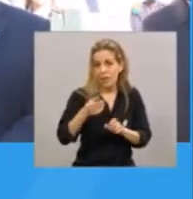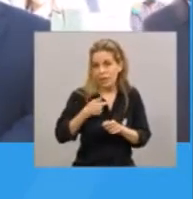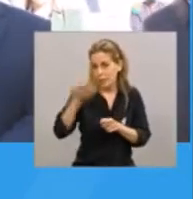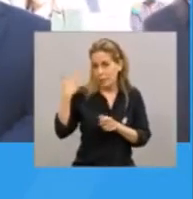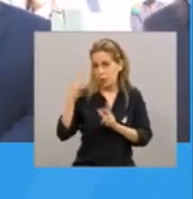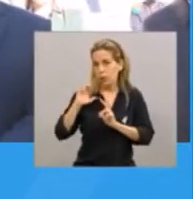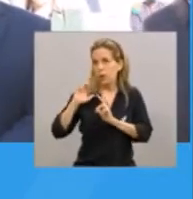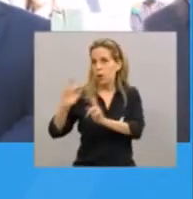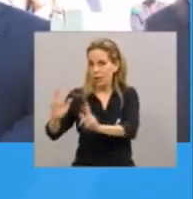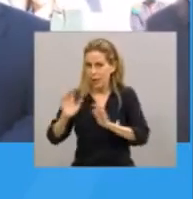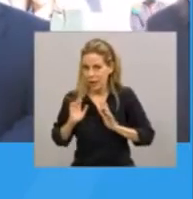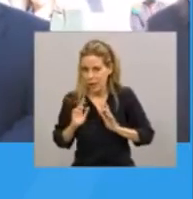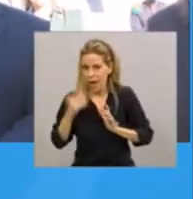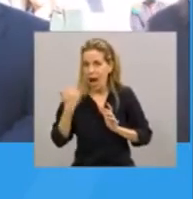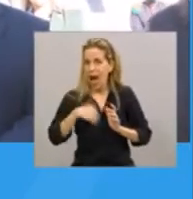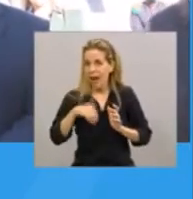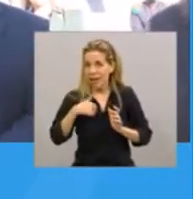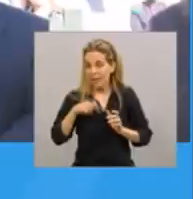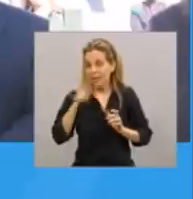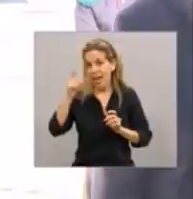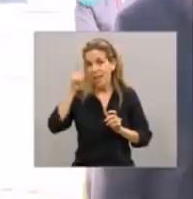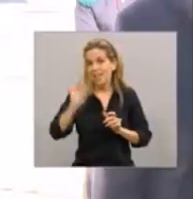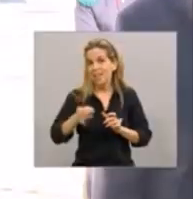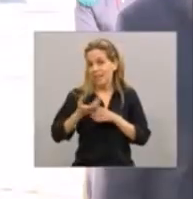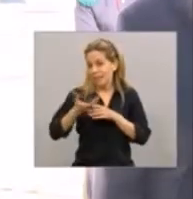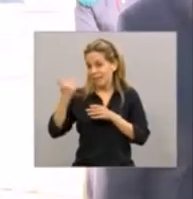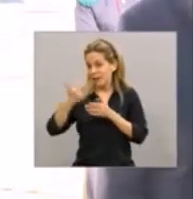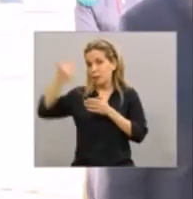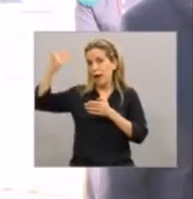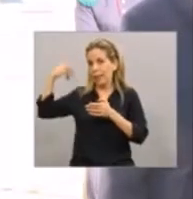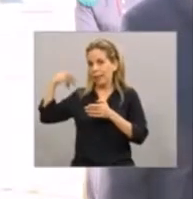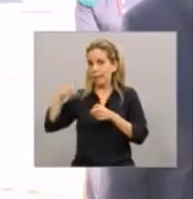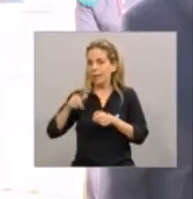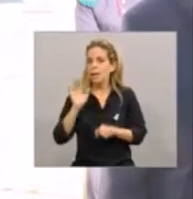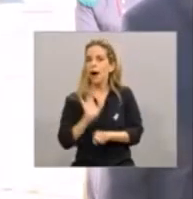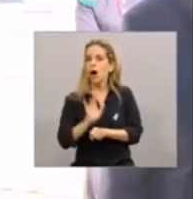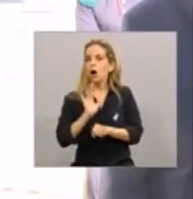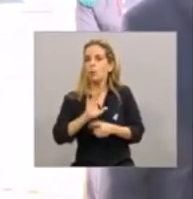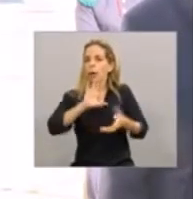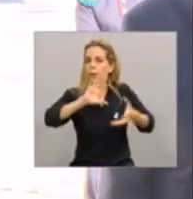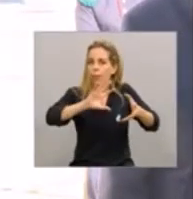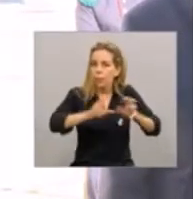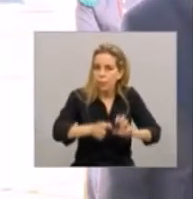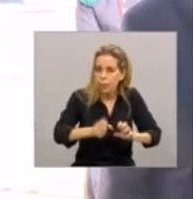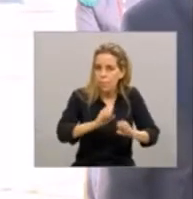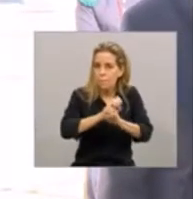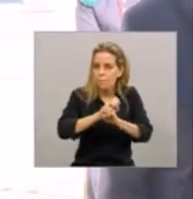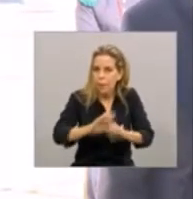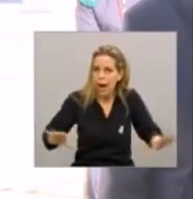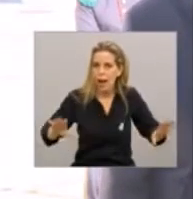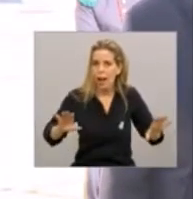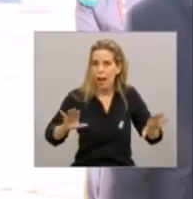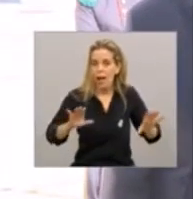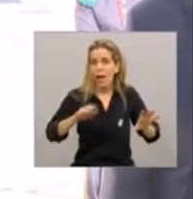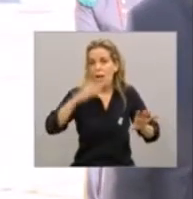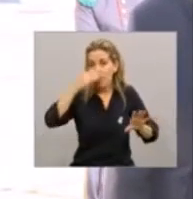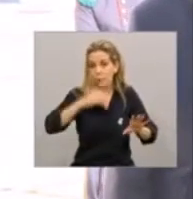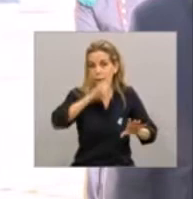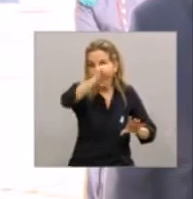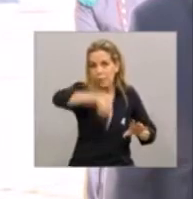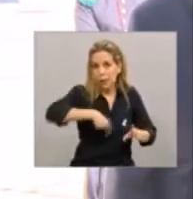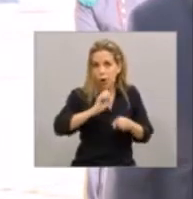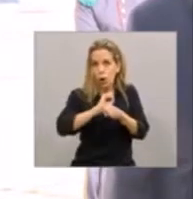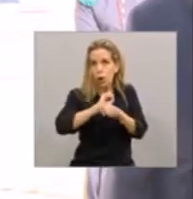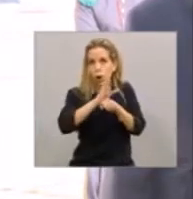país en terapia intensiva y a este país en terapia intensiva lo hago en una pandemia